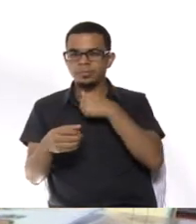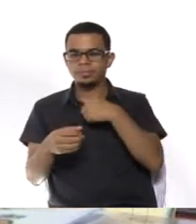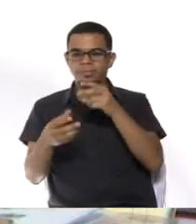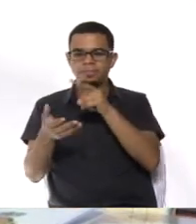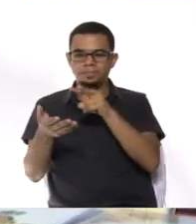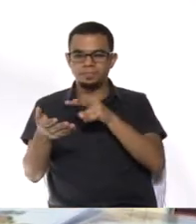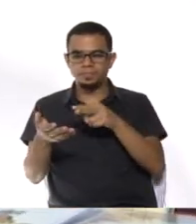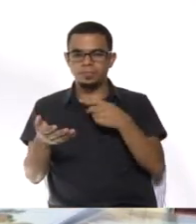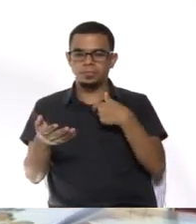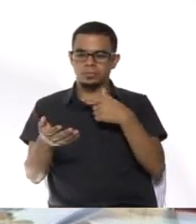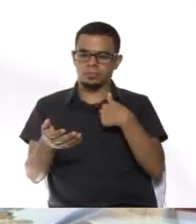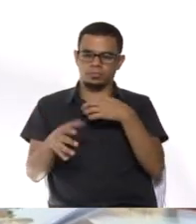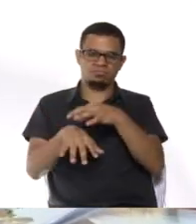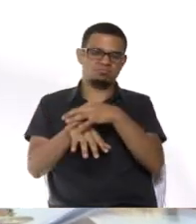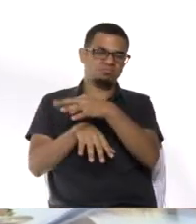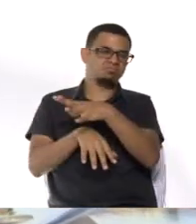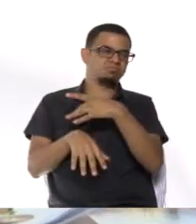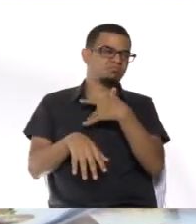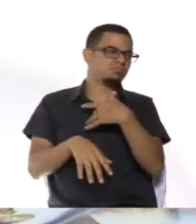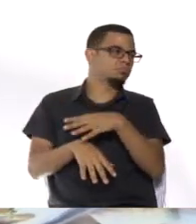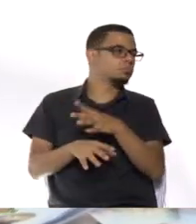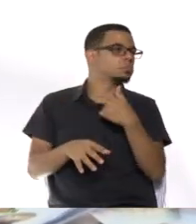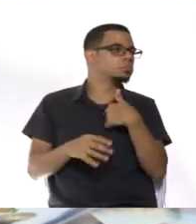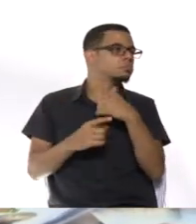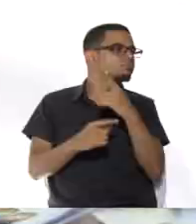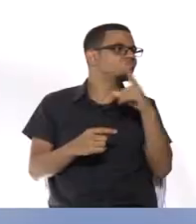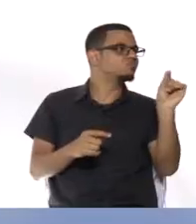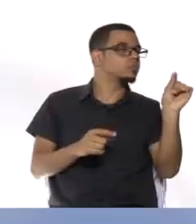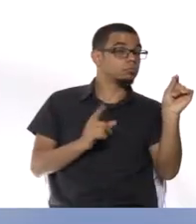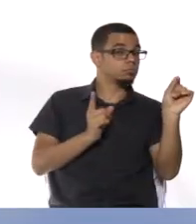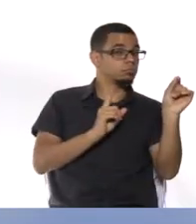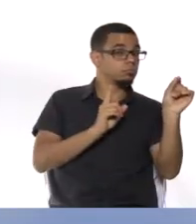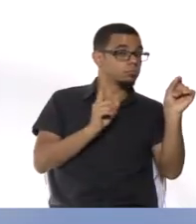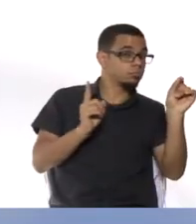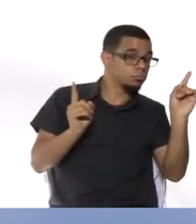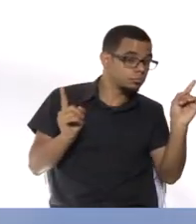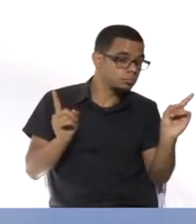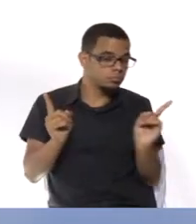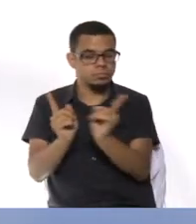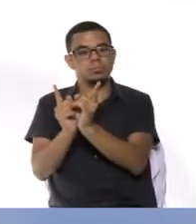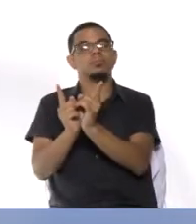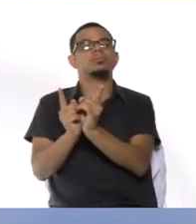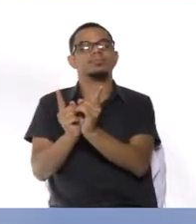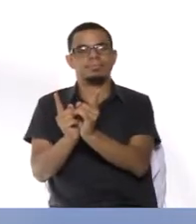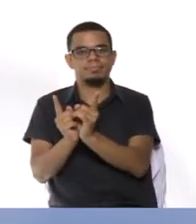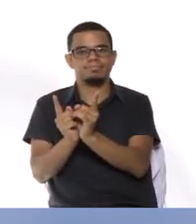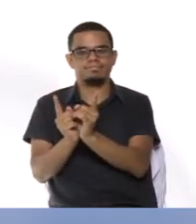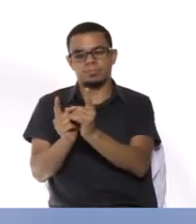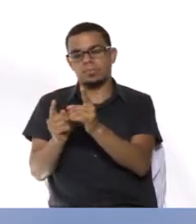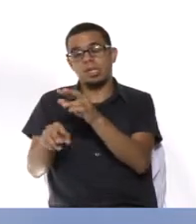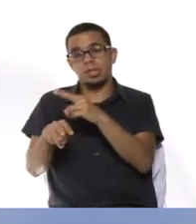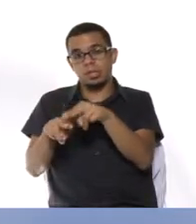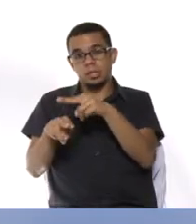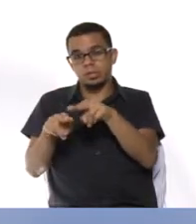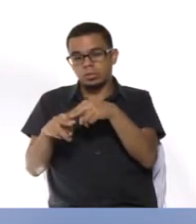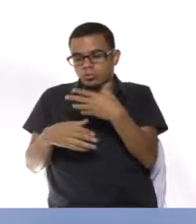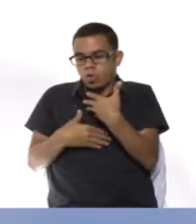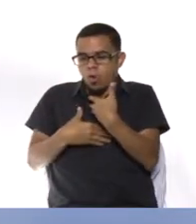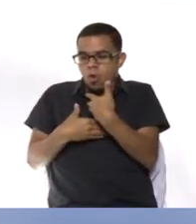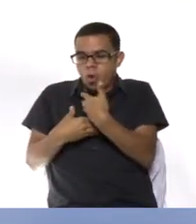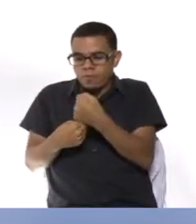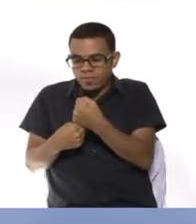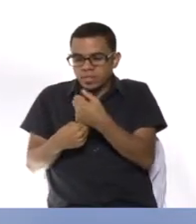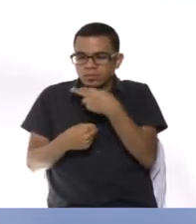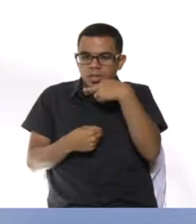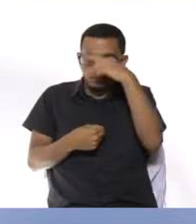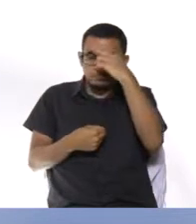manera dinámica, de no dejarlos solos con el libro o la tablet. Es necesario que la familia se integre, que el niño y la niña tenga esa confianza